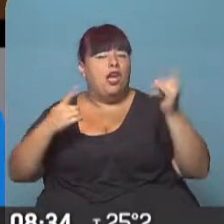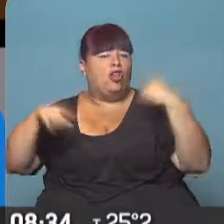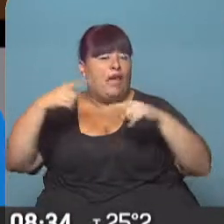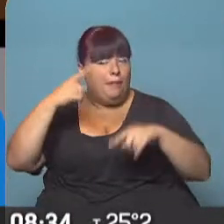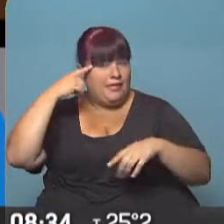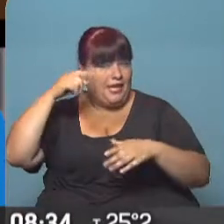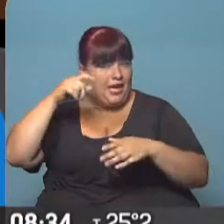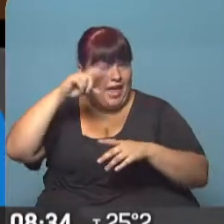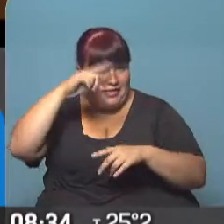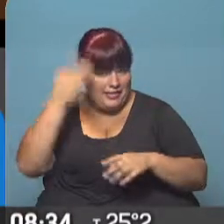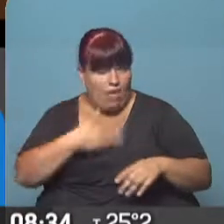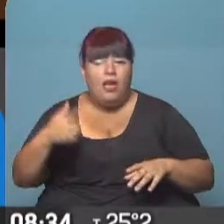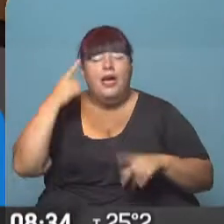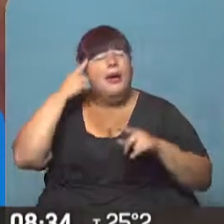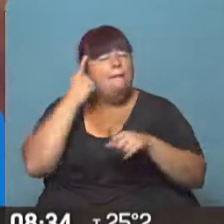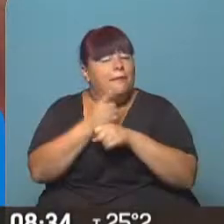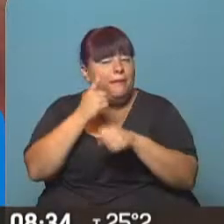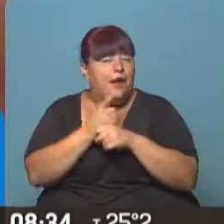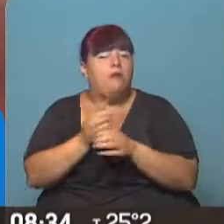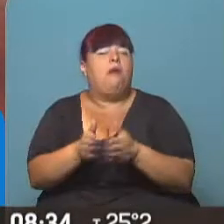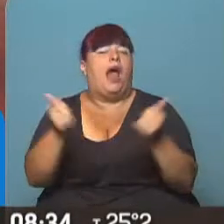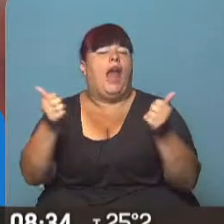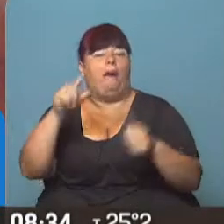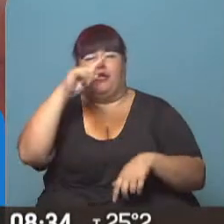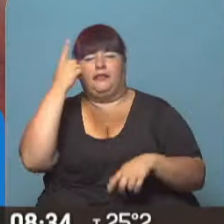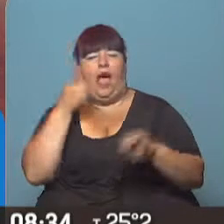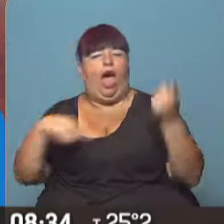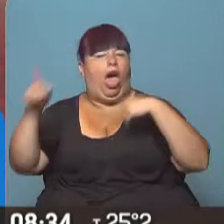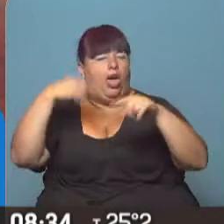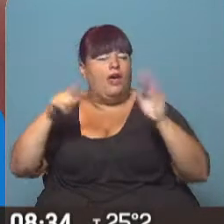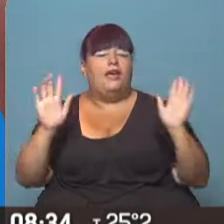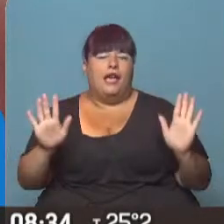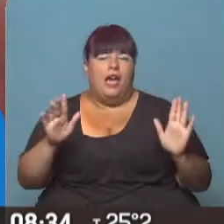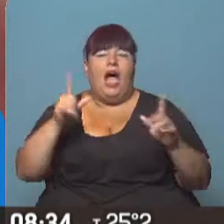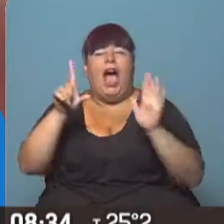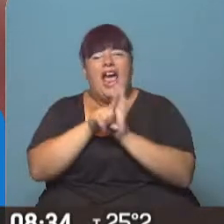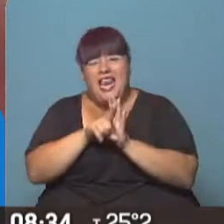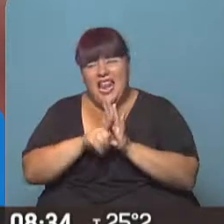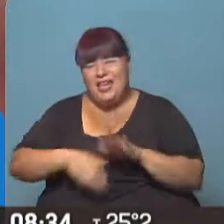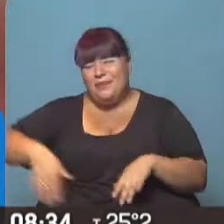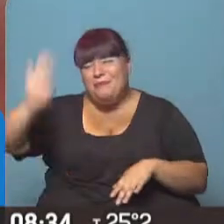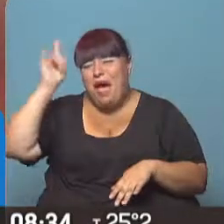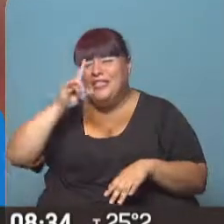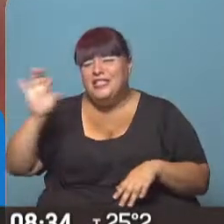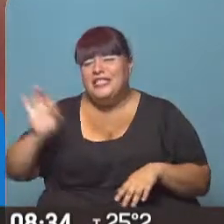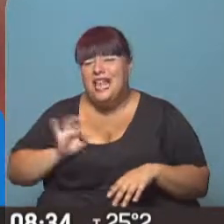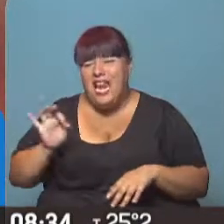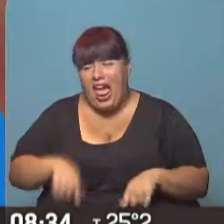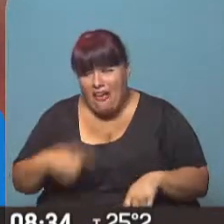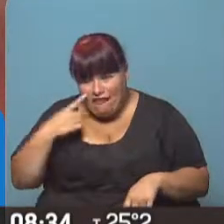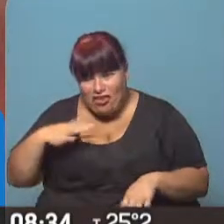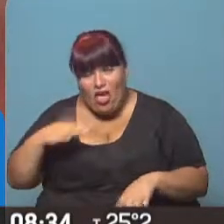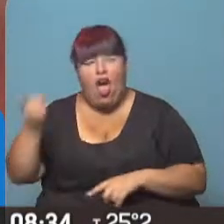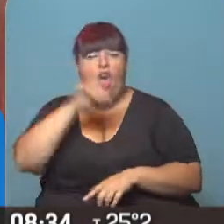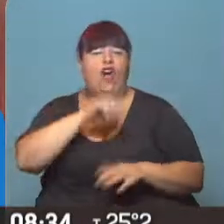el Estado. La idea fundamental es hacer más ágil el Estado. Hay normas que son de más de 100 años de vigencia, hay otras normas